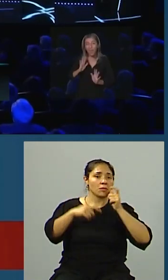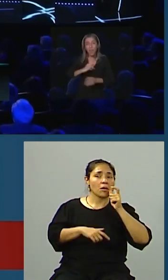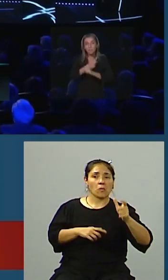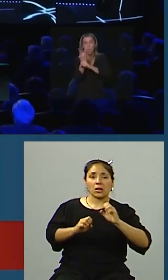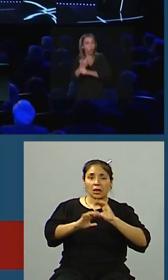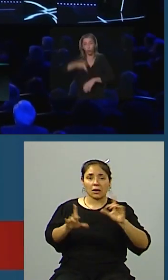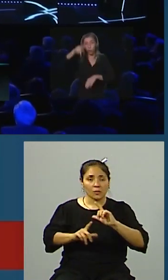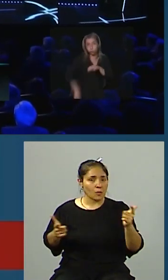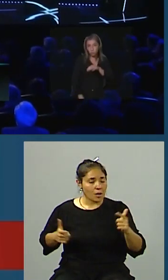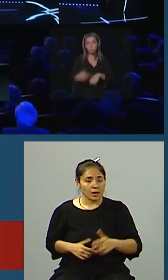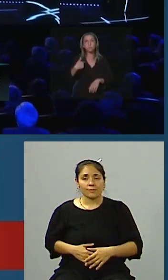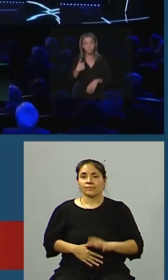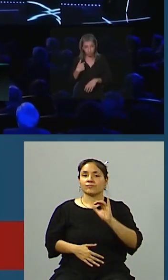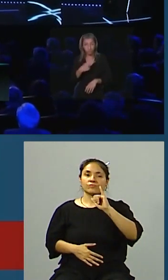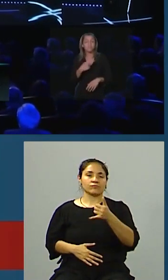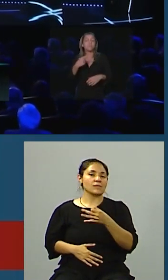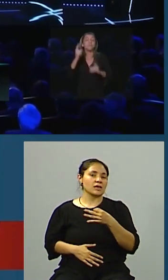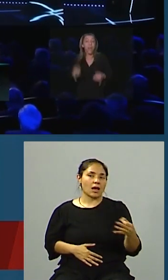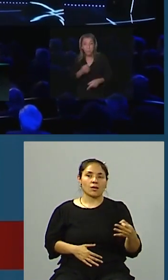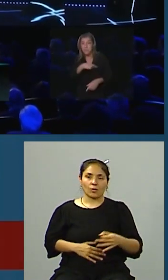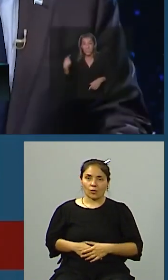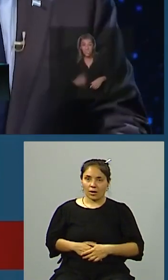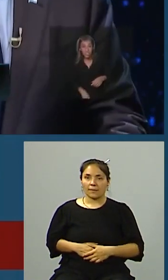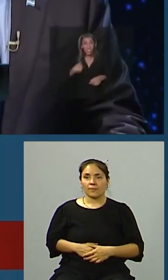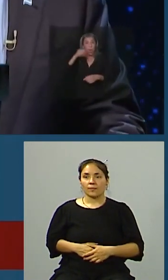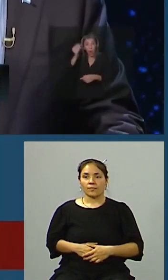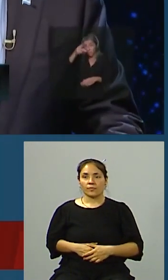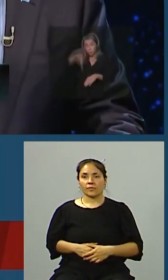Sí, y es correcta el señalamiento. A